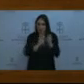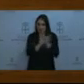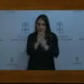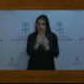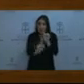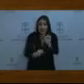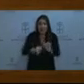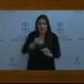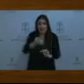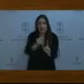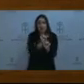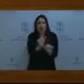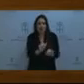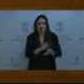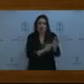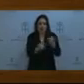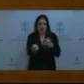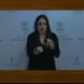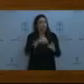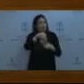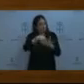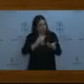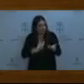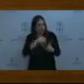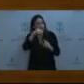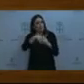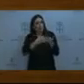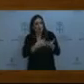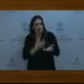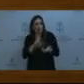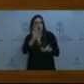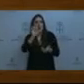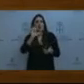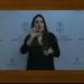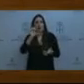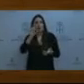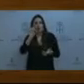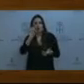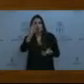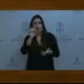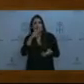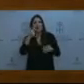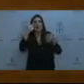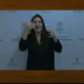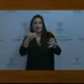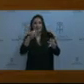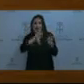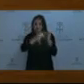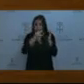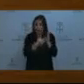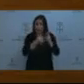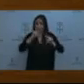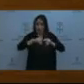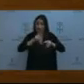mecanismos de control en el que estén los ayuntamientos, en el que estén los sindicatos y en el que estén el PEPA, que garantice que ese plan que el Principado